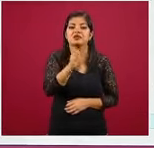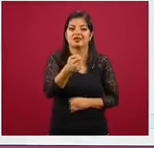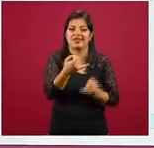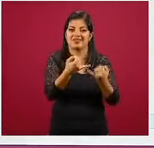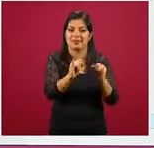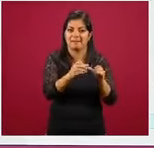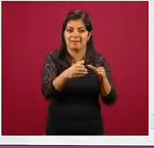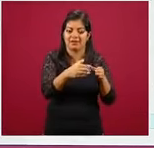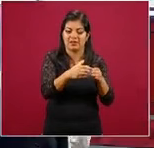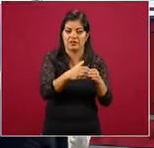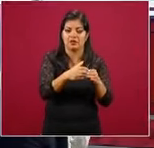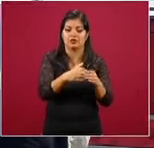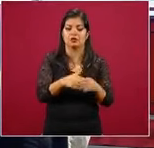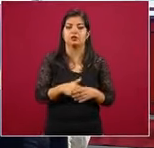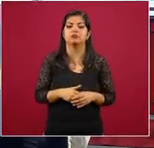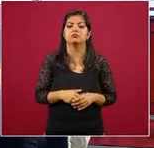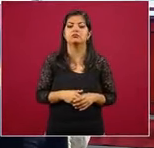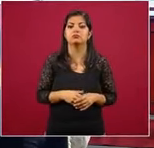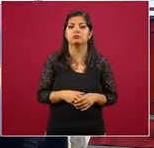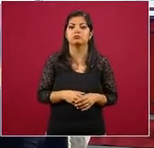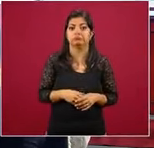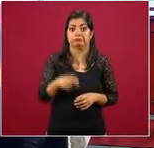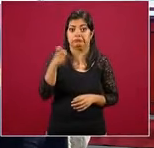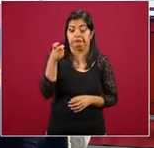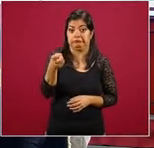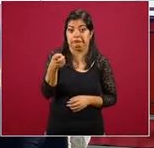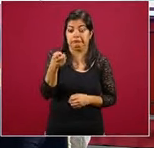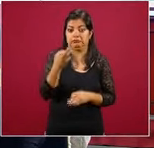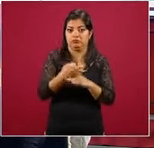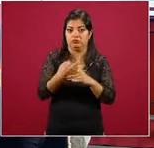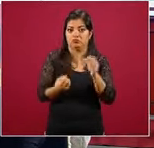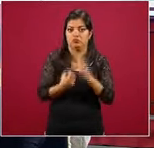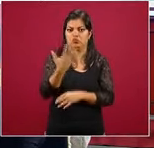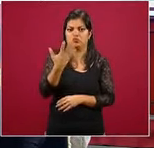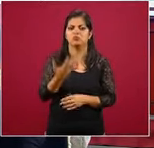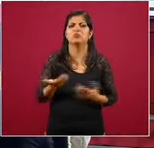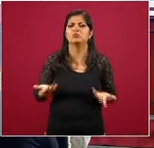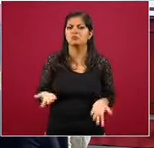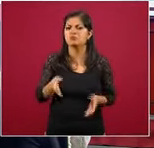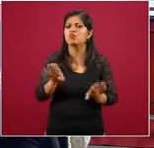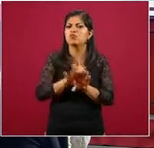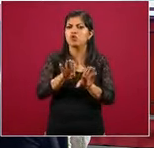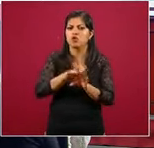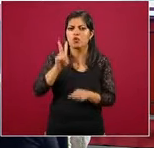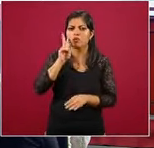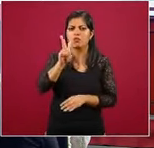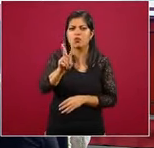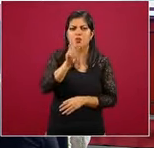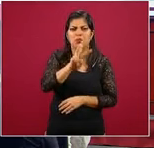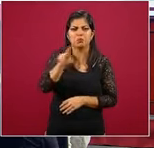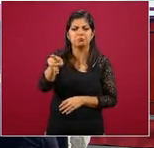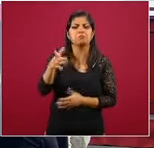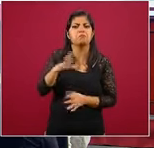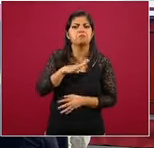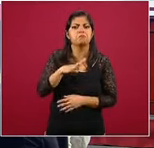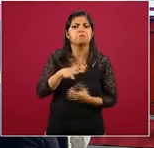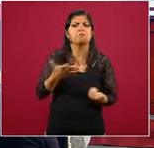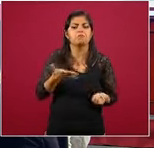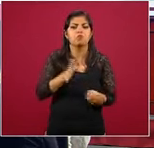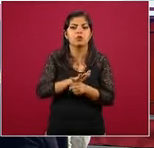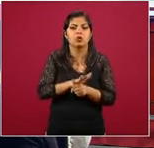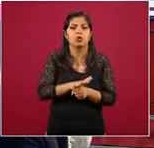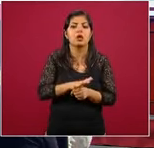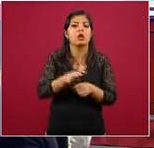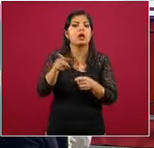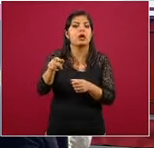autónoma, y este. Veamos qué aporta este y van a reconocer que